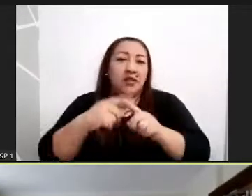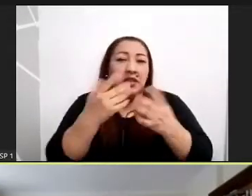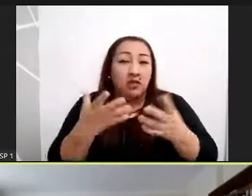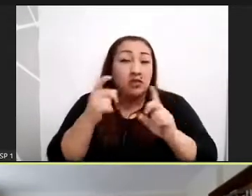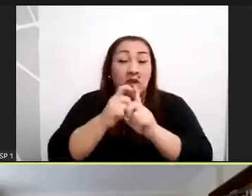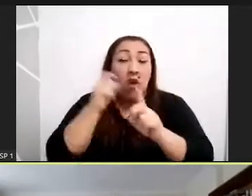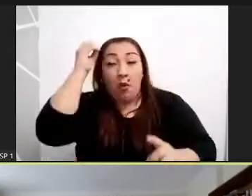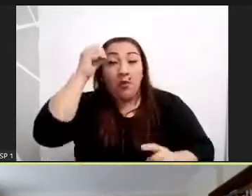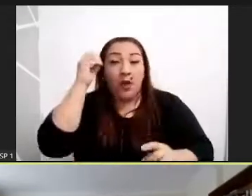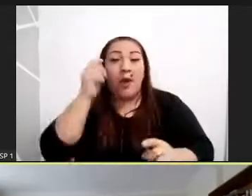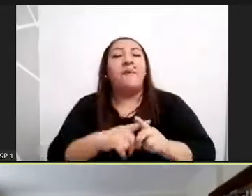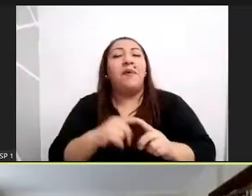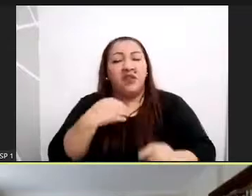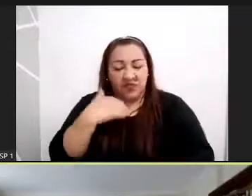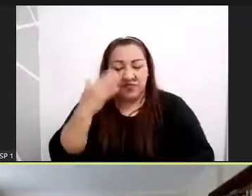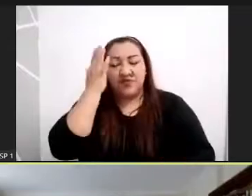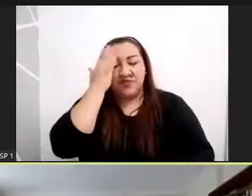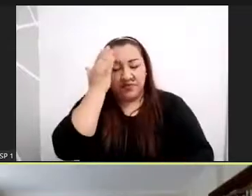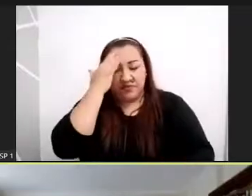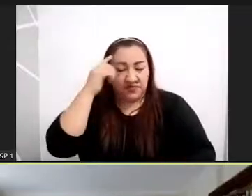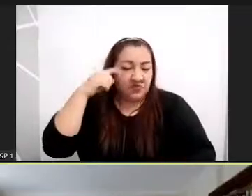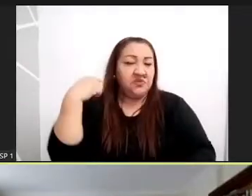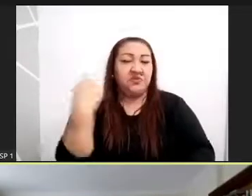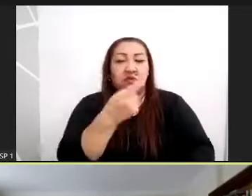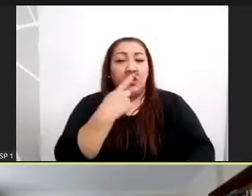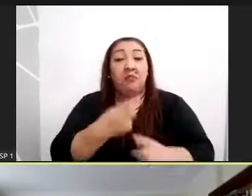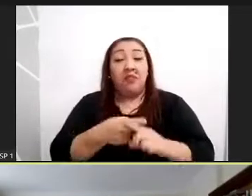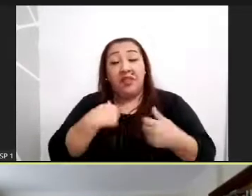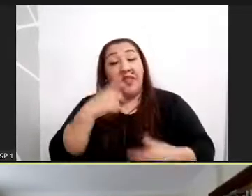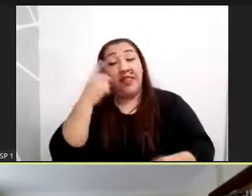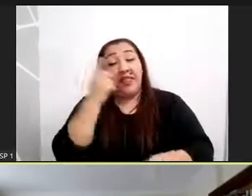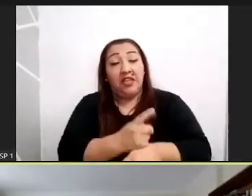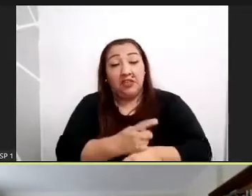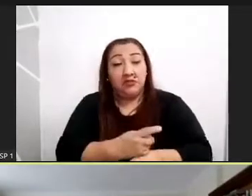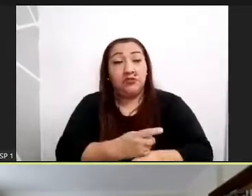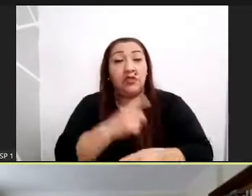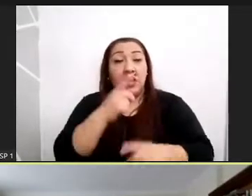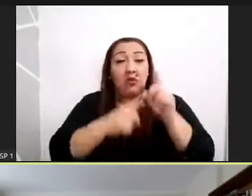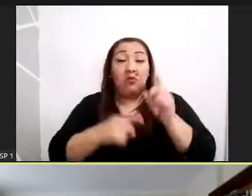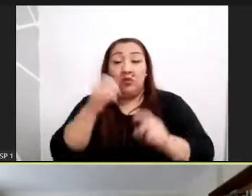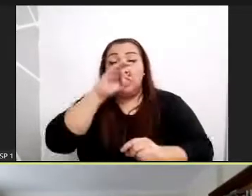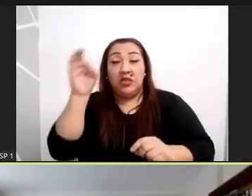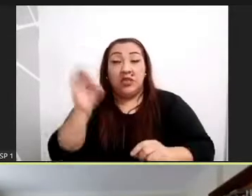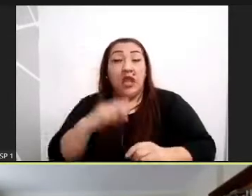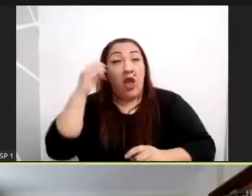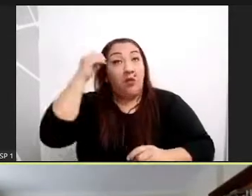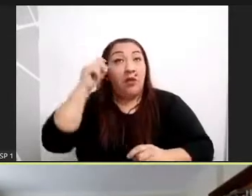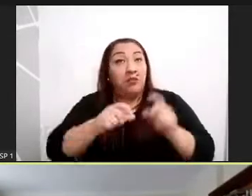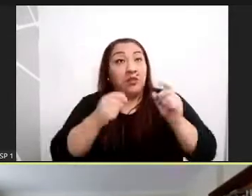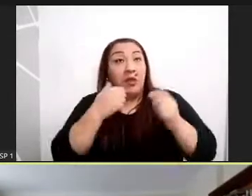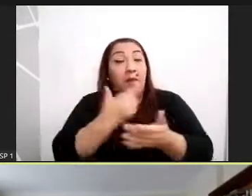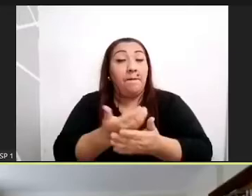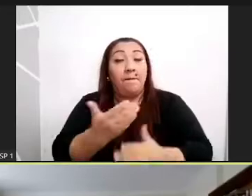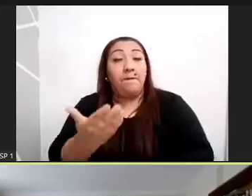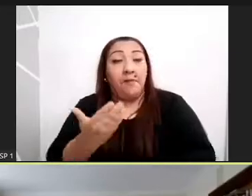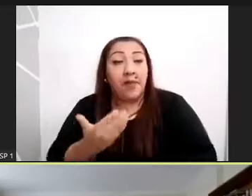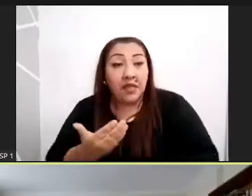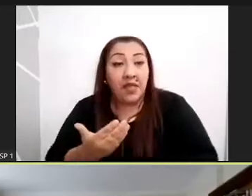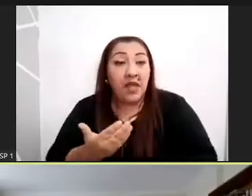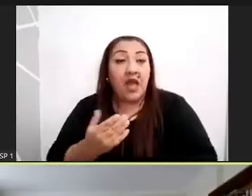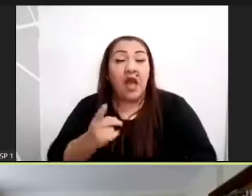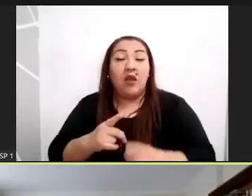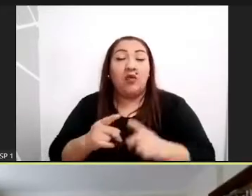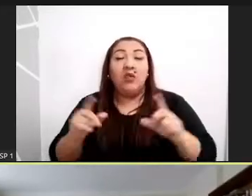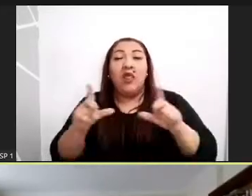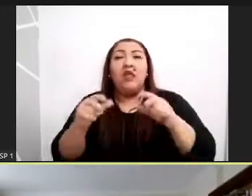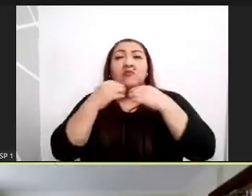si sabemos todo esto, si tenemos denuncias y cifras, si la opinión pública reclama y los medios dan cobertura a